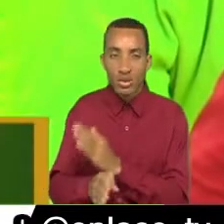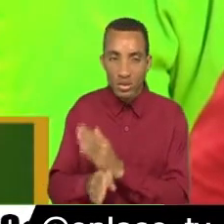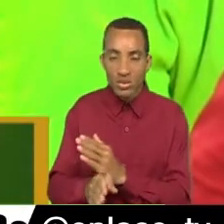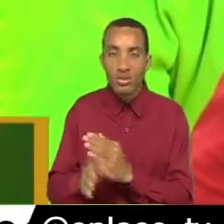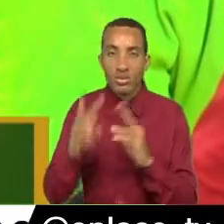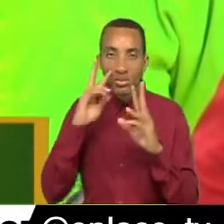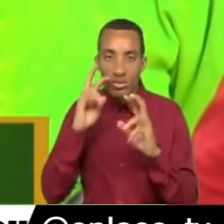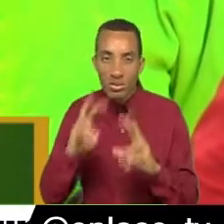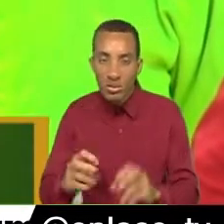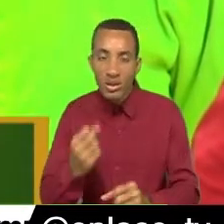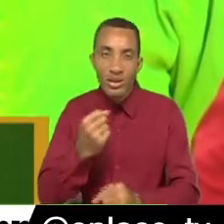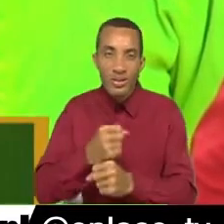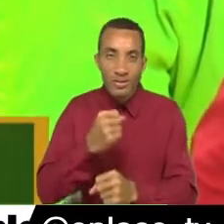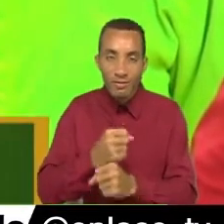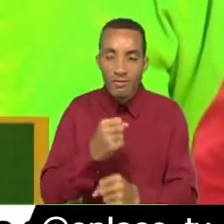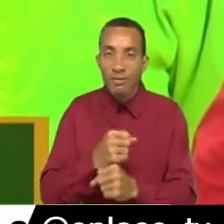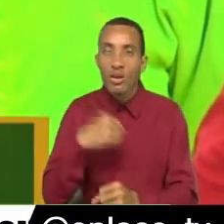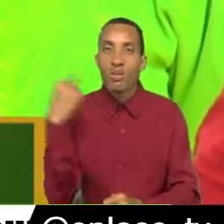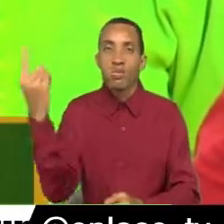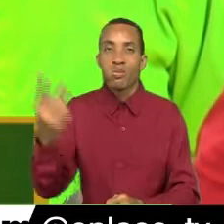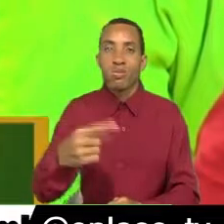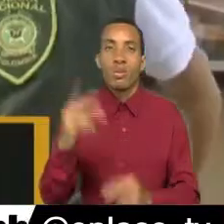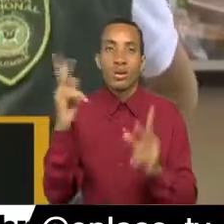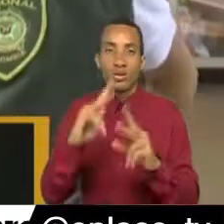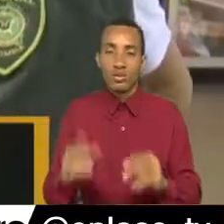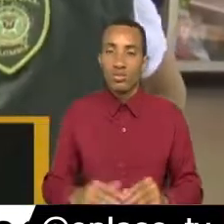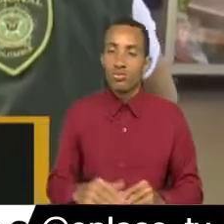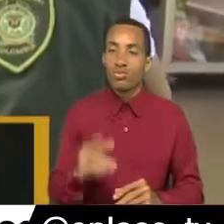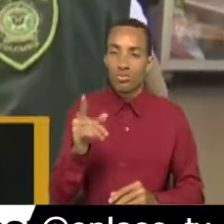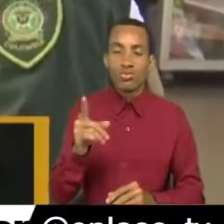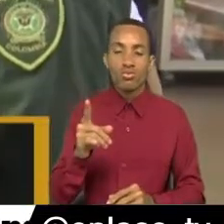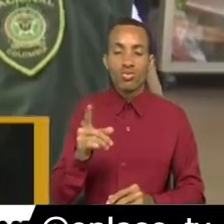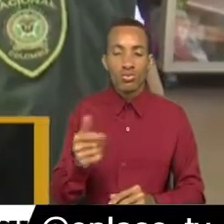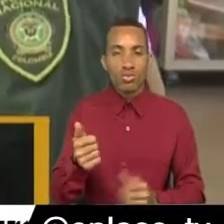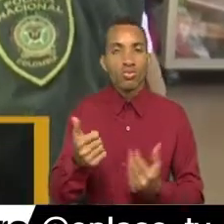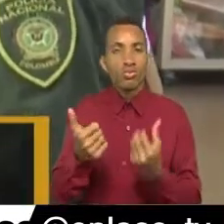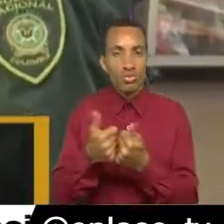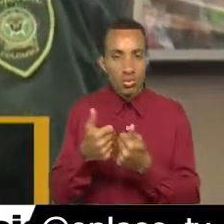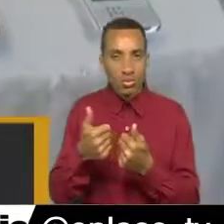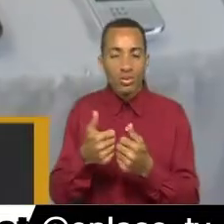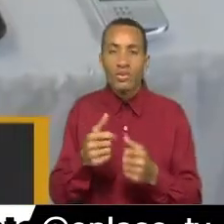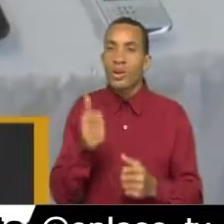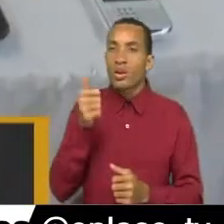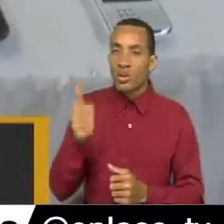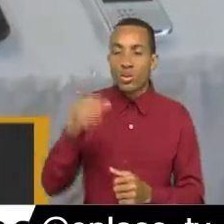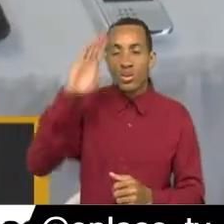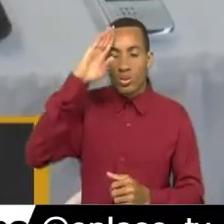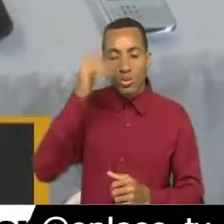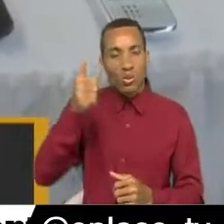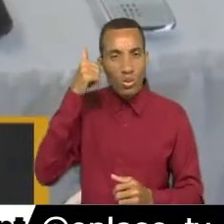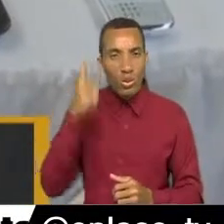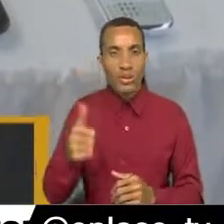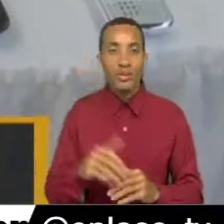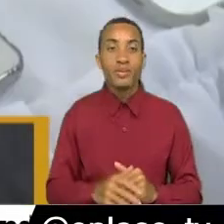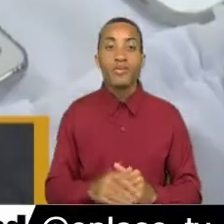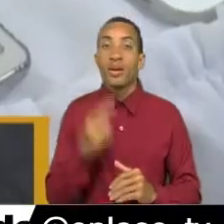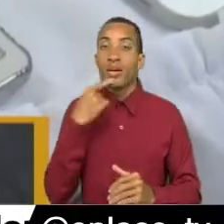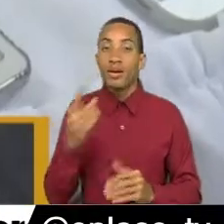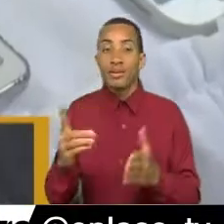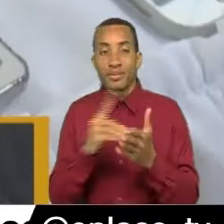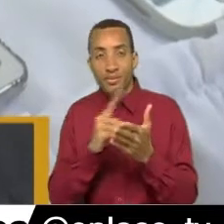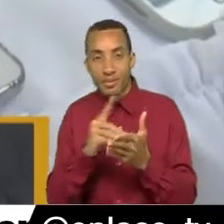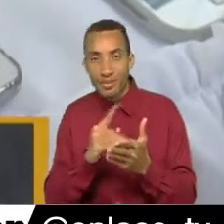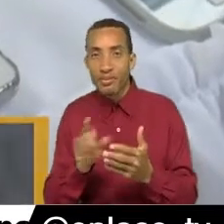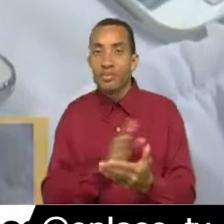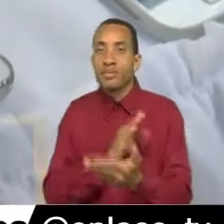para decirle a la policía, a la ciudadanía que confíe en su policía. Estos operativos también los adelanta la policía con la DIAN en establecimientos comerciales para evitar